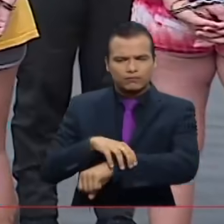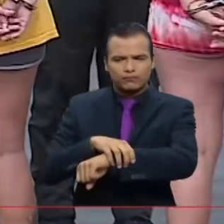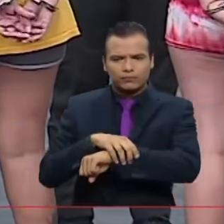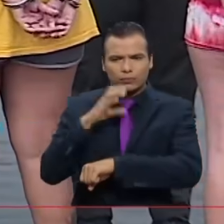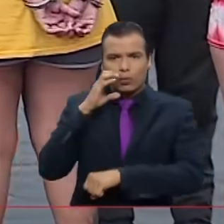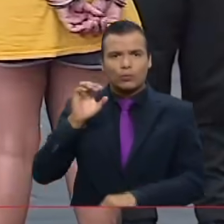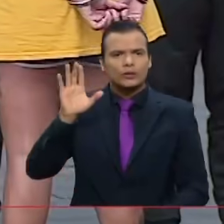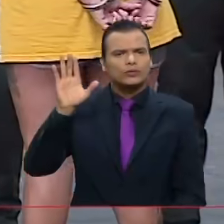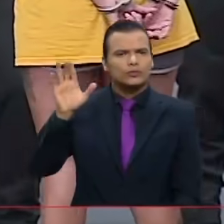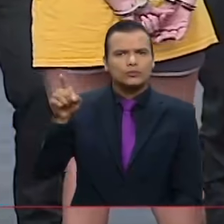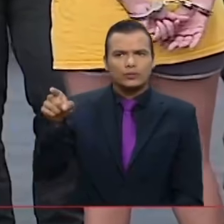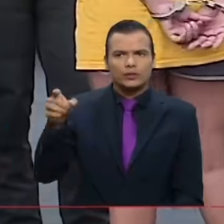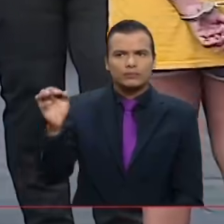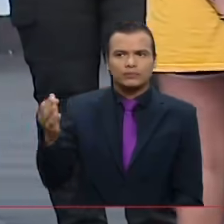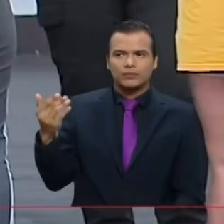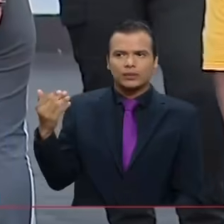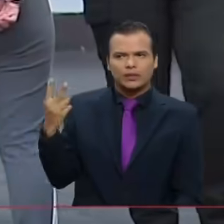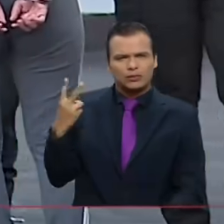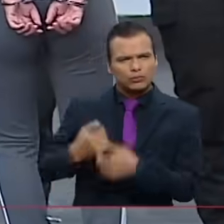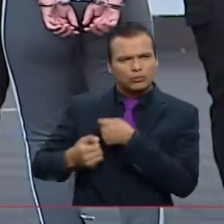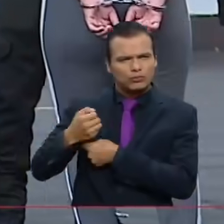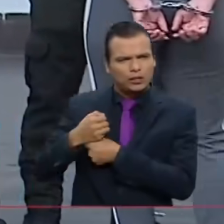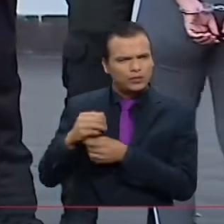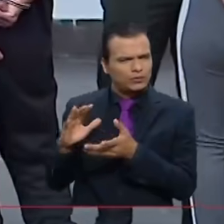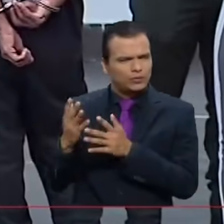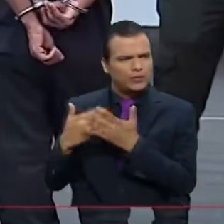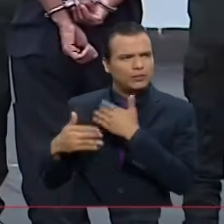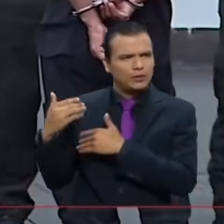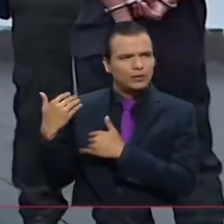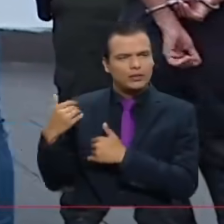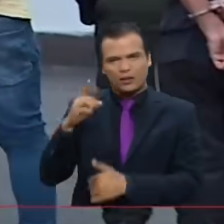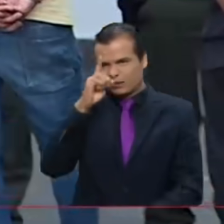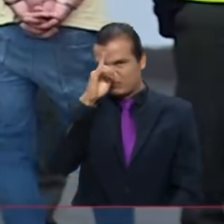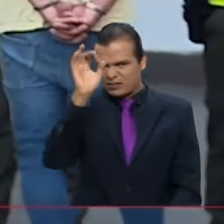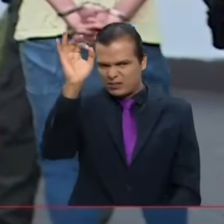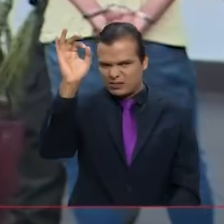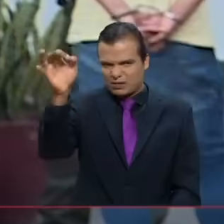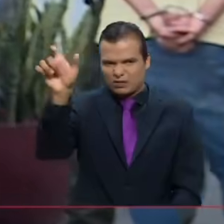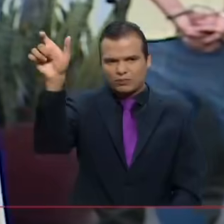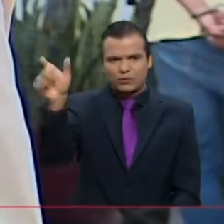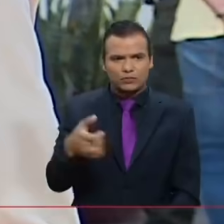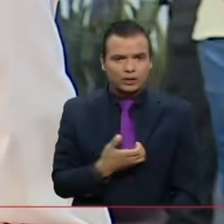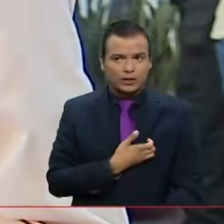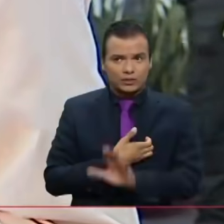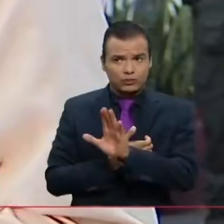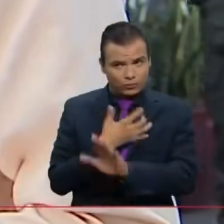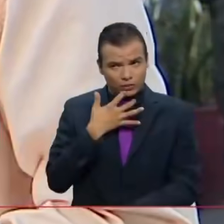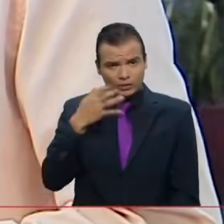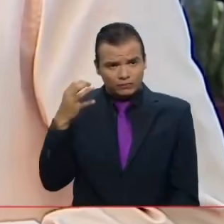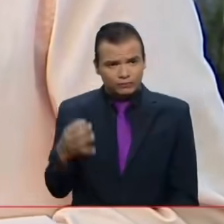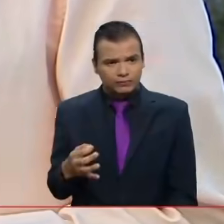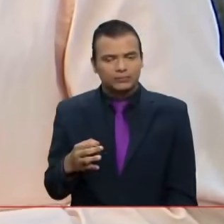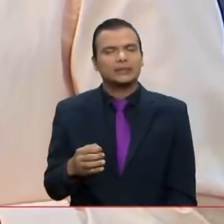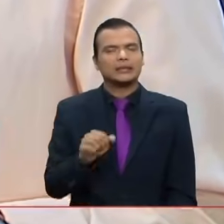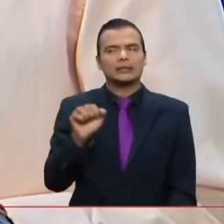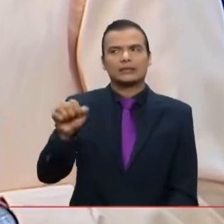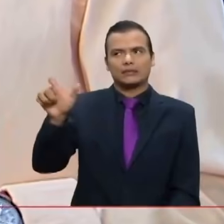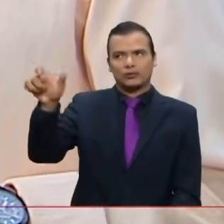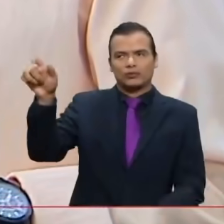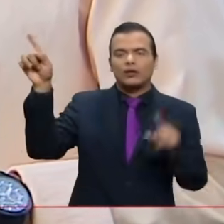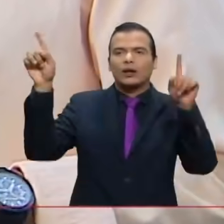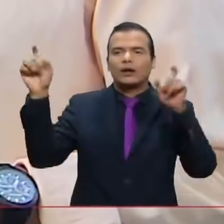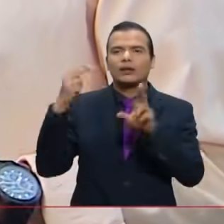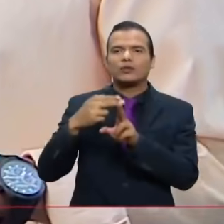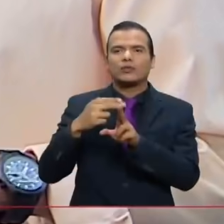que hace 2 años más o menos había extendido una amenaza hacia el alcalde de la ciudad de Cali. Sí, alias Cocú,